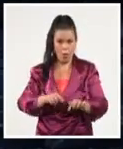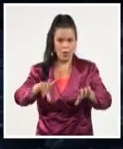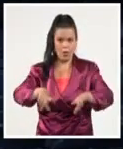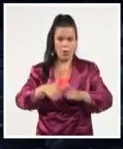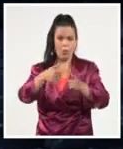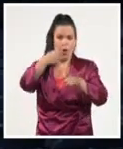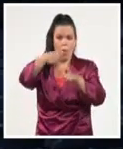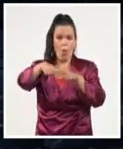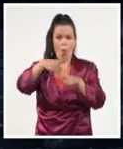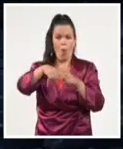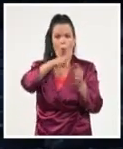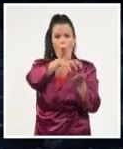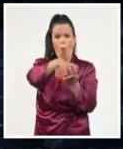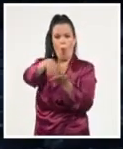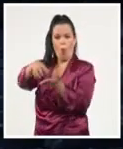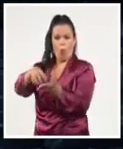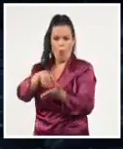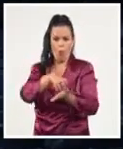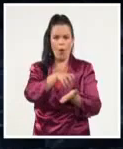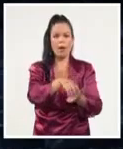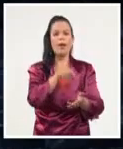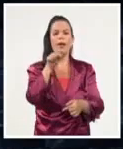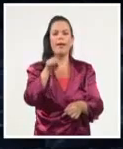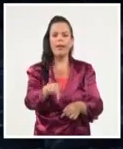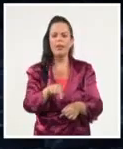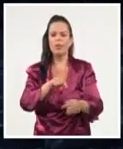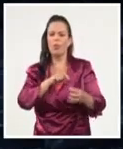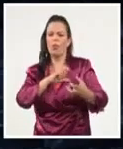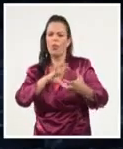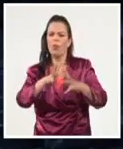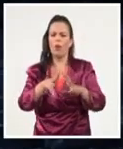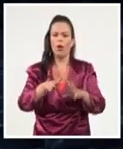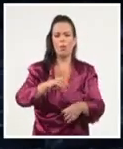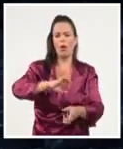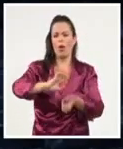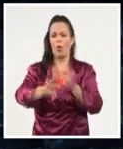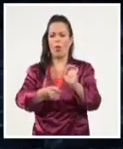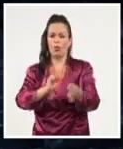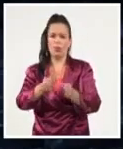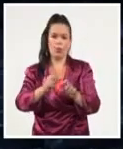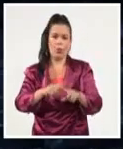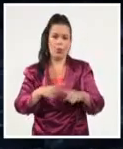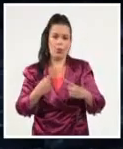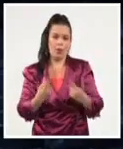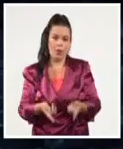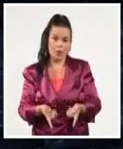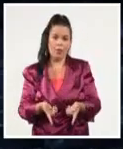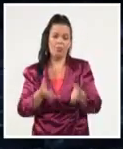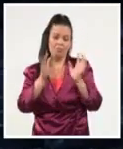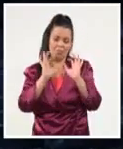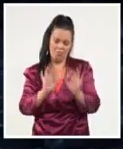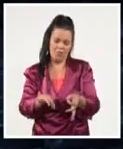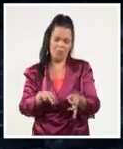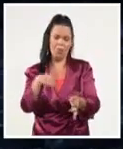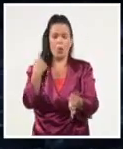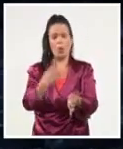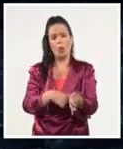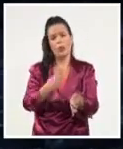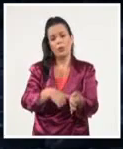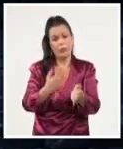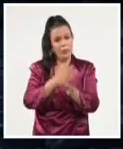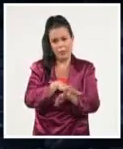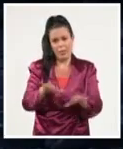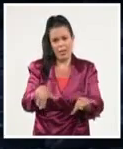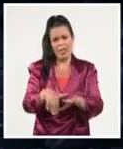que cada día es más evidente que es una receta trampa, porque esos supuestos antisistemas son más de lo mismo. En fin, que este